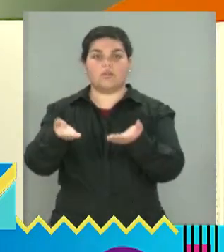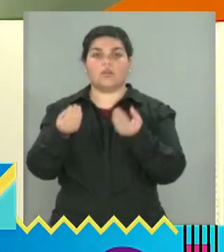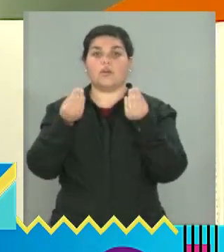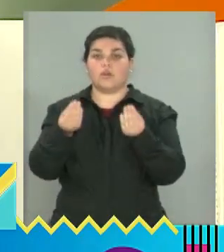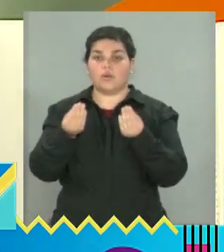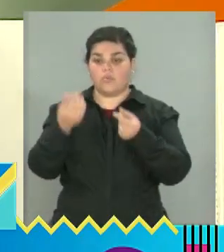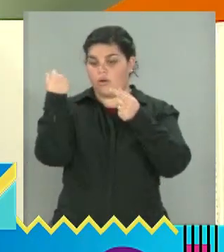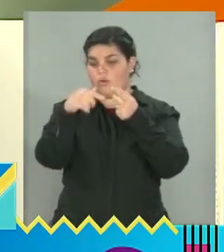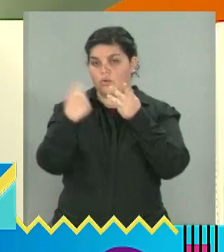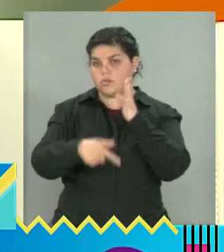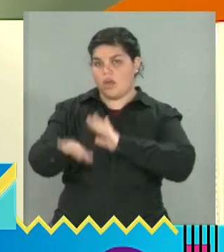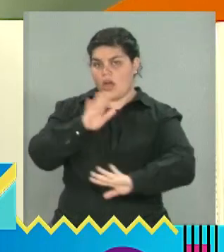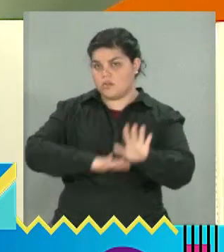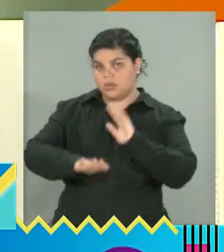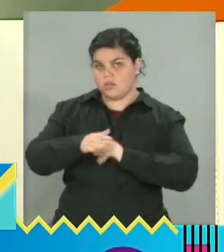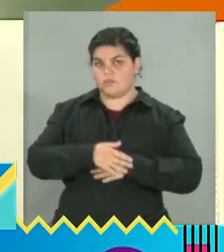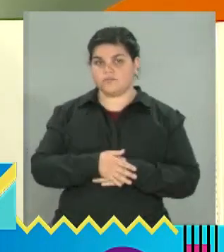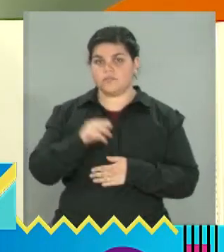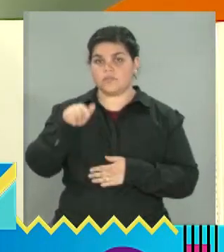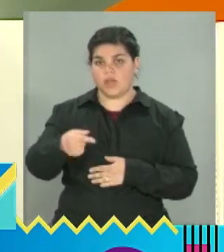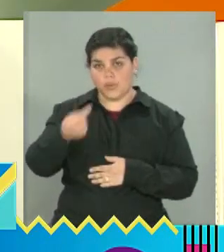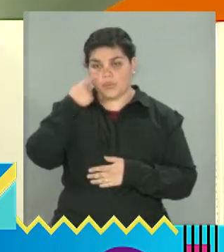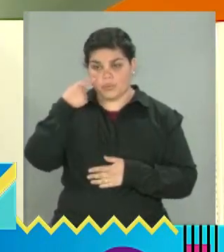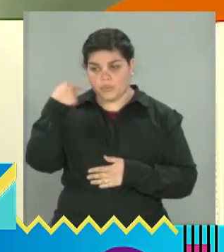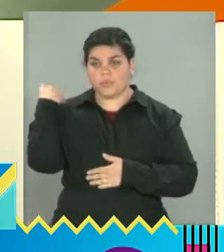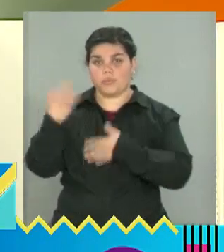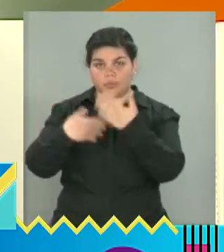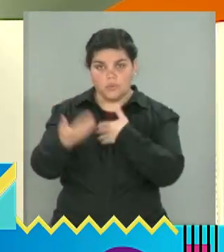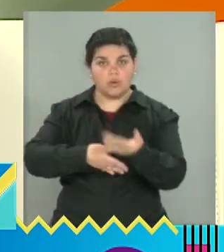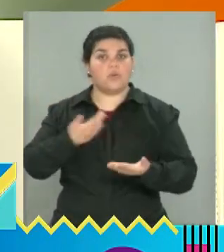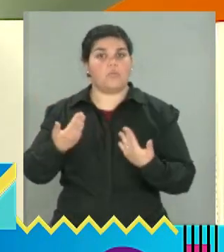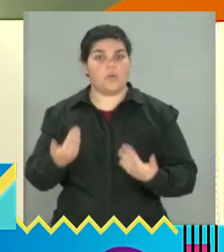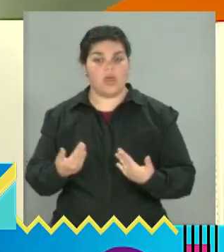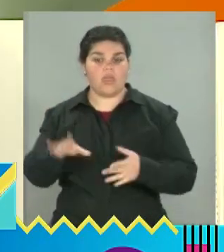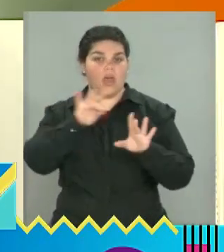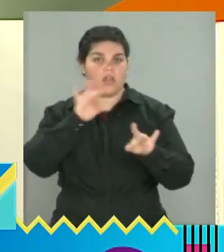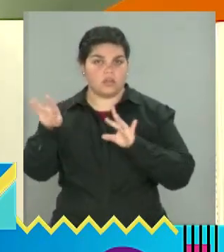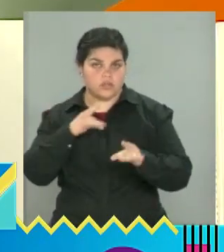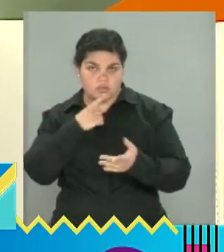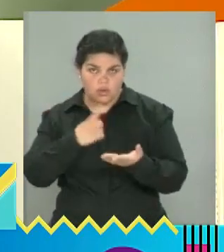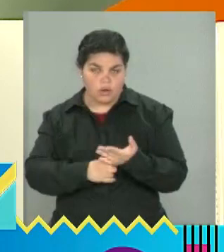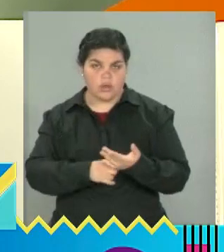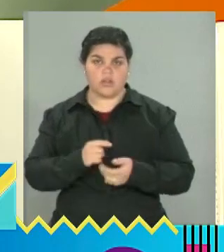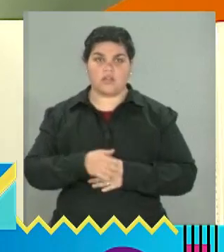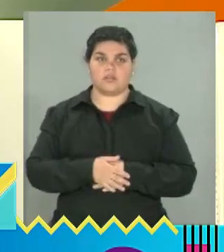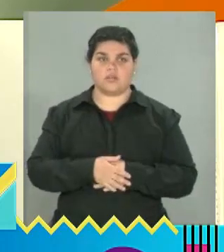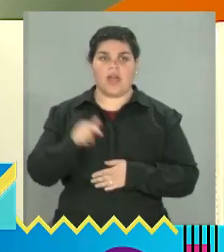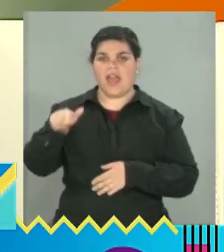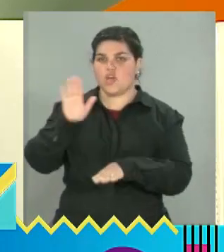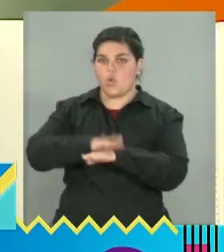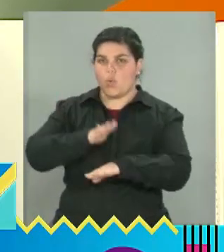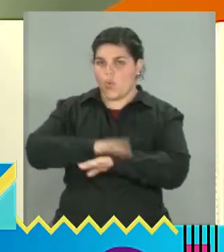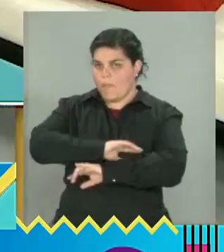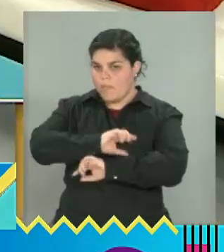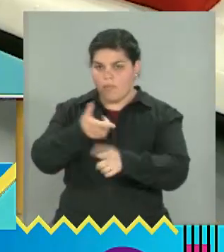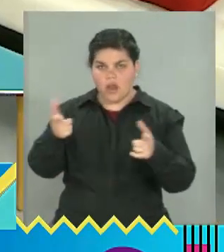diferentes actividades en que se conozcan, que son posibilidades, que son elecciones, que no hay culpa en